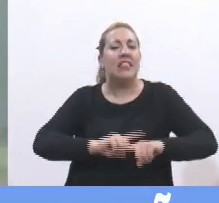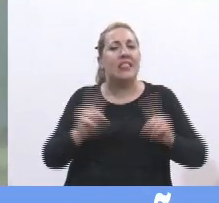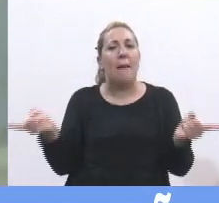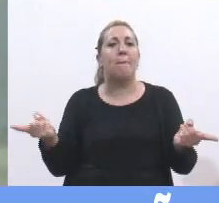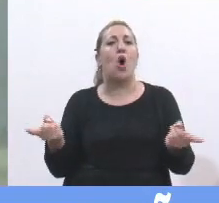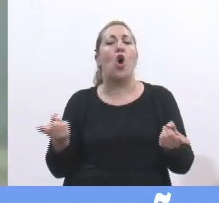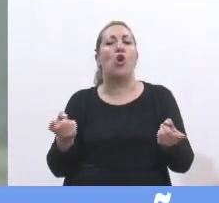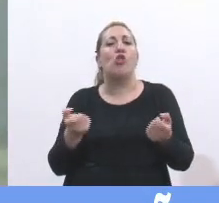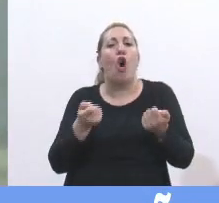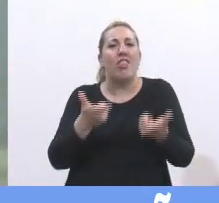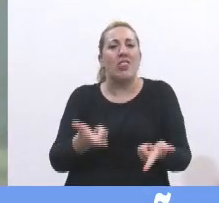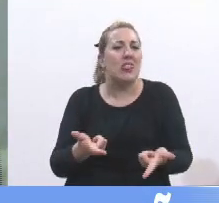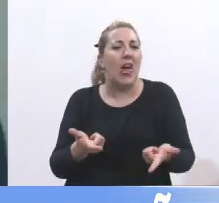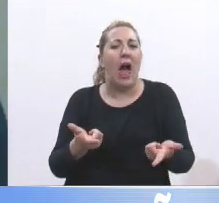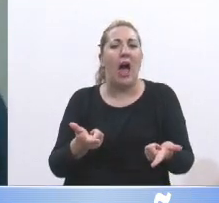dieron la posibilidad,